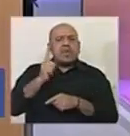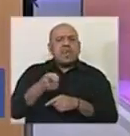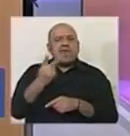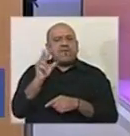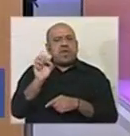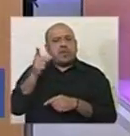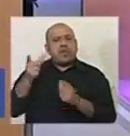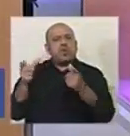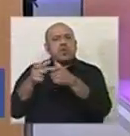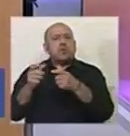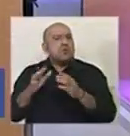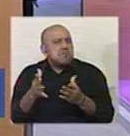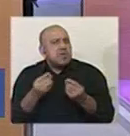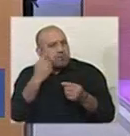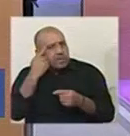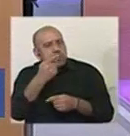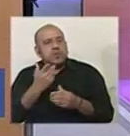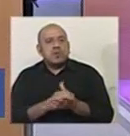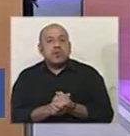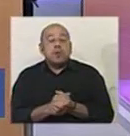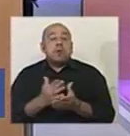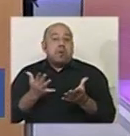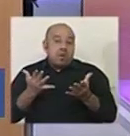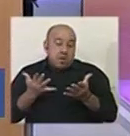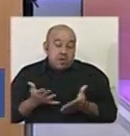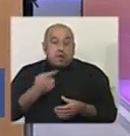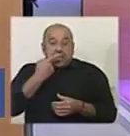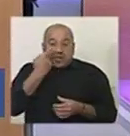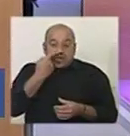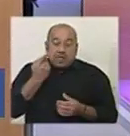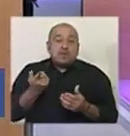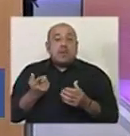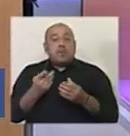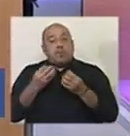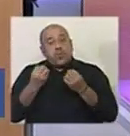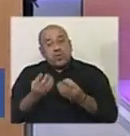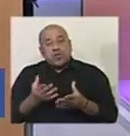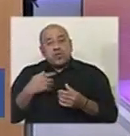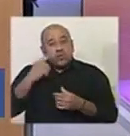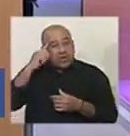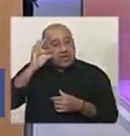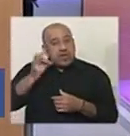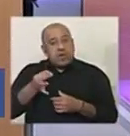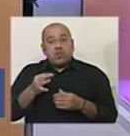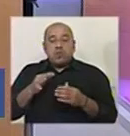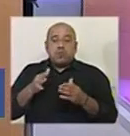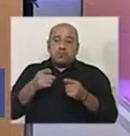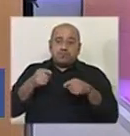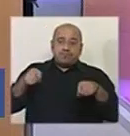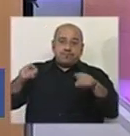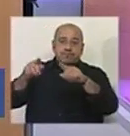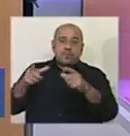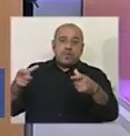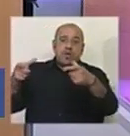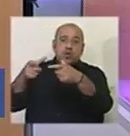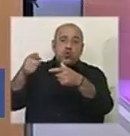mientras estaba llevando adelante el G20? Sí, es interesante la pregunta porque creo que, obviamente, en toda cumbre está